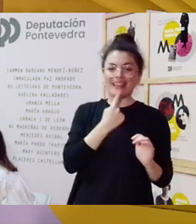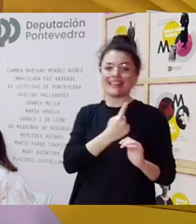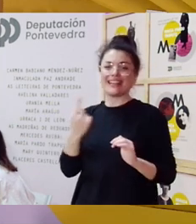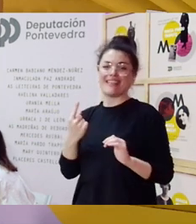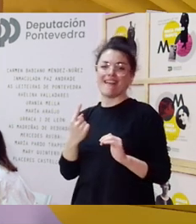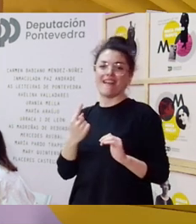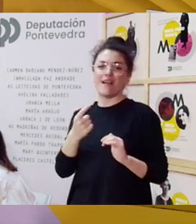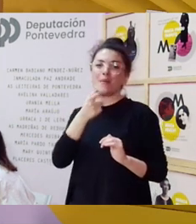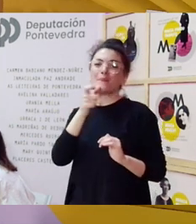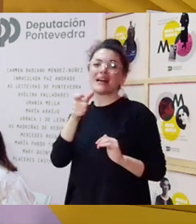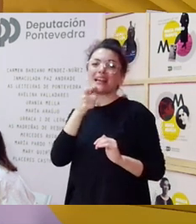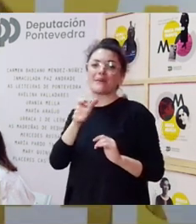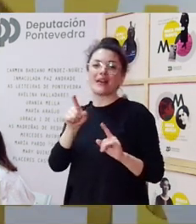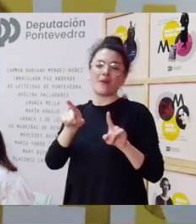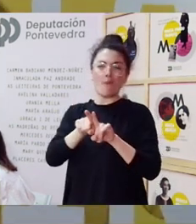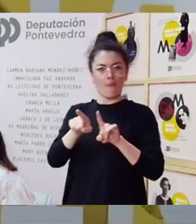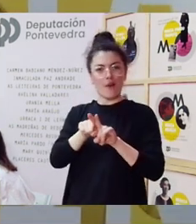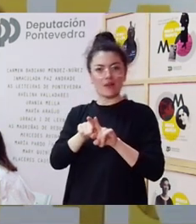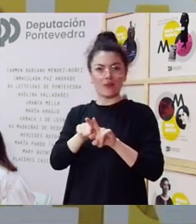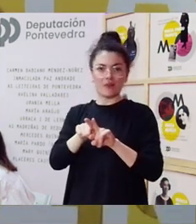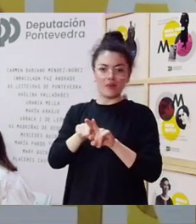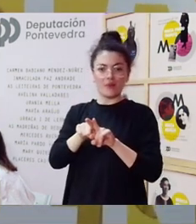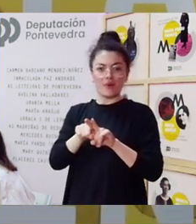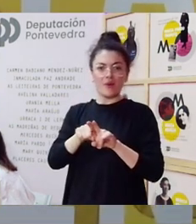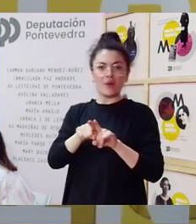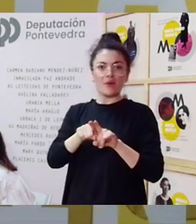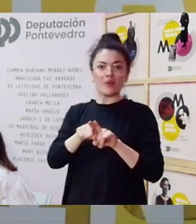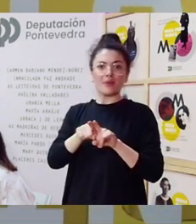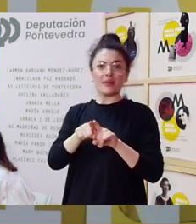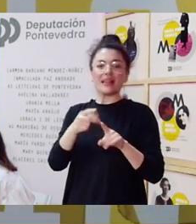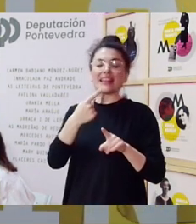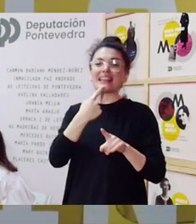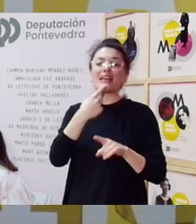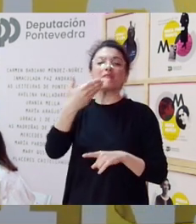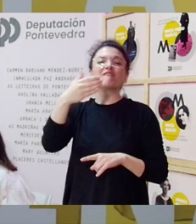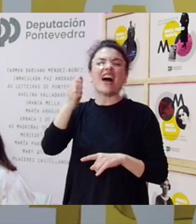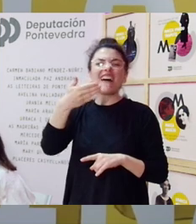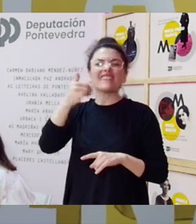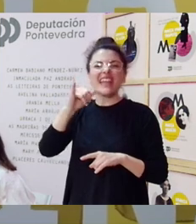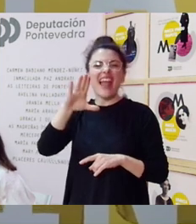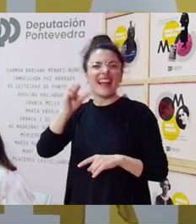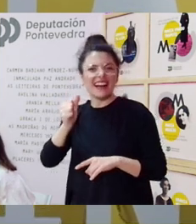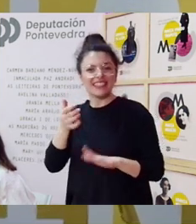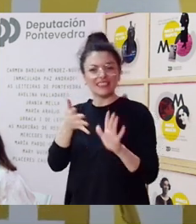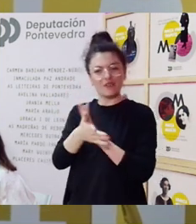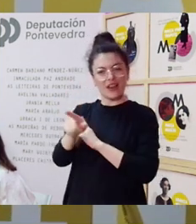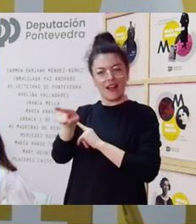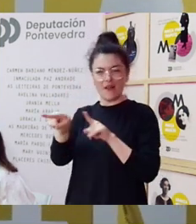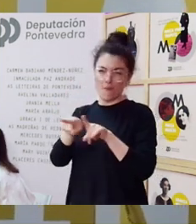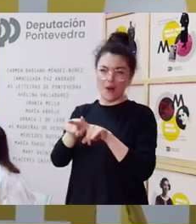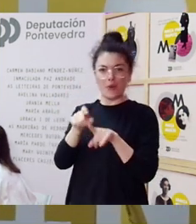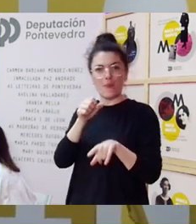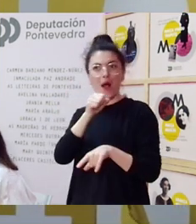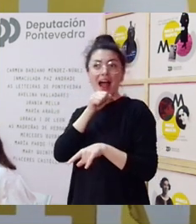Babica, eu estuve vendo no tradutor de Google e parece ser que é abuelita.